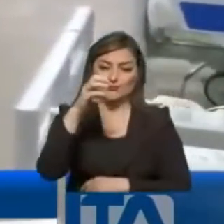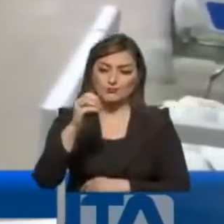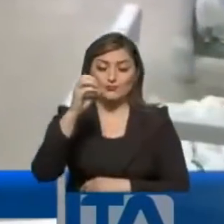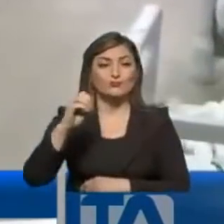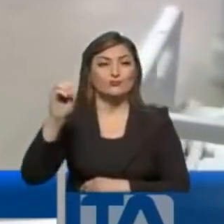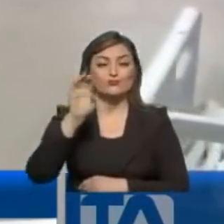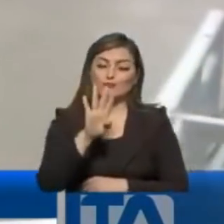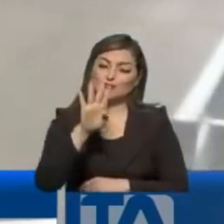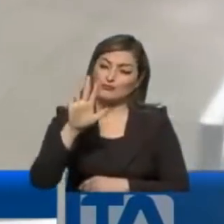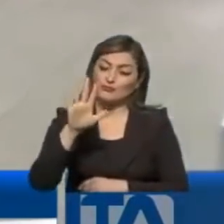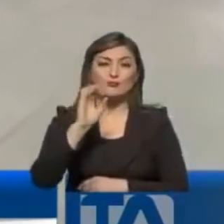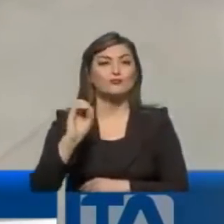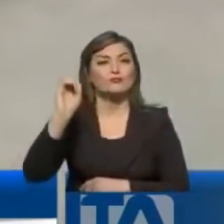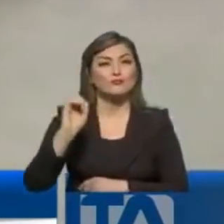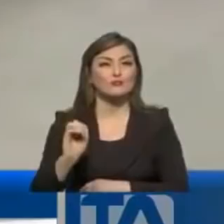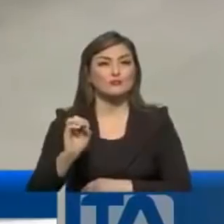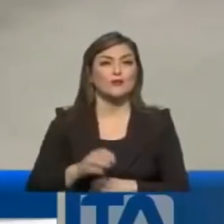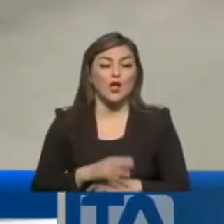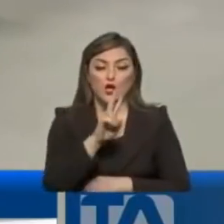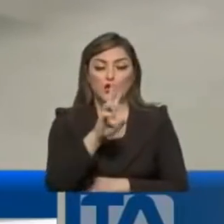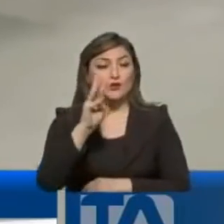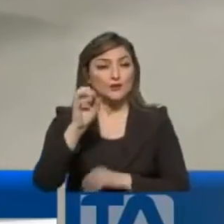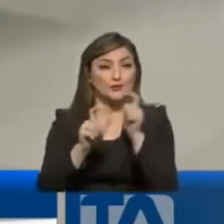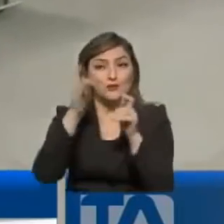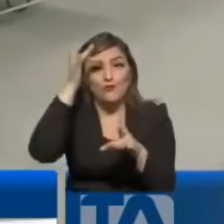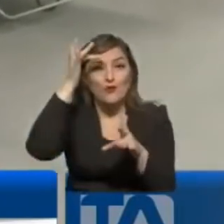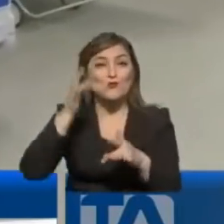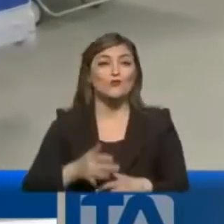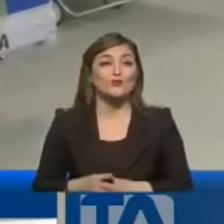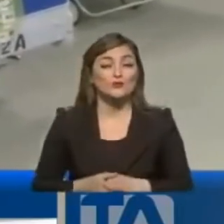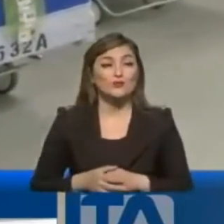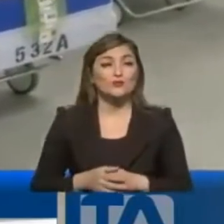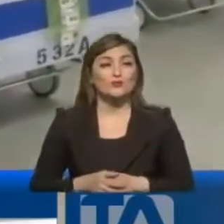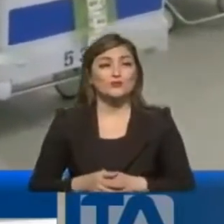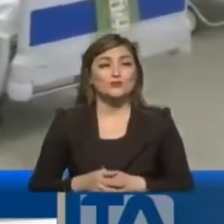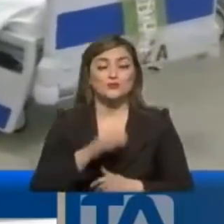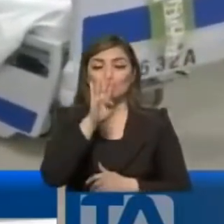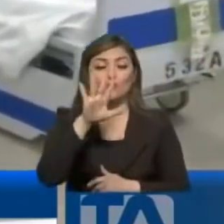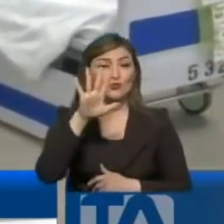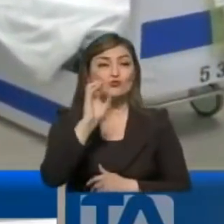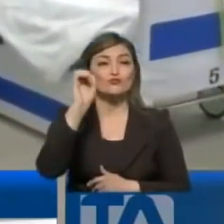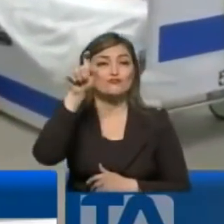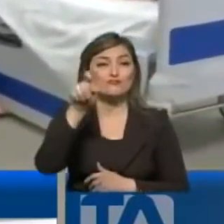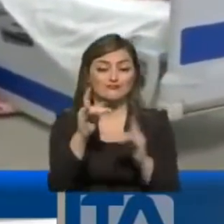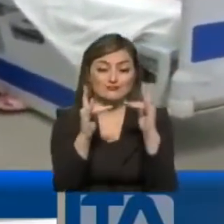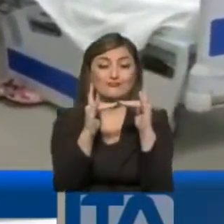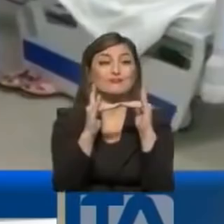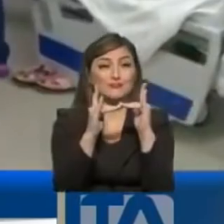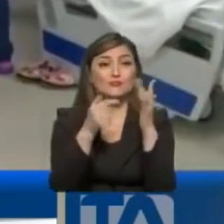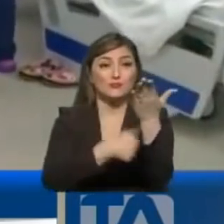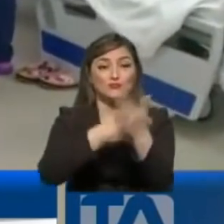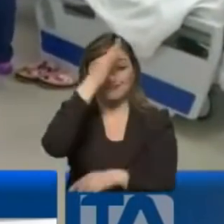de un 45%, porque de los 260 pacientes efectivamente el 45% requiere una cama